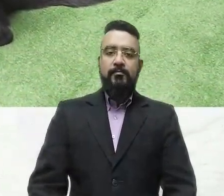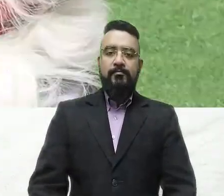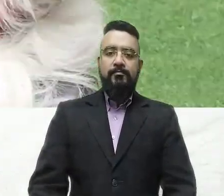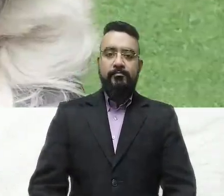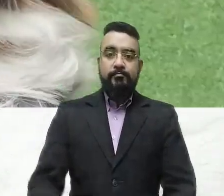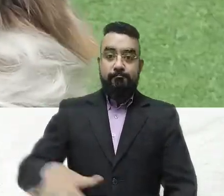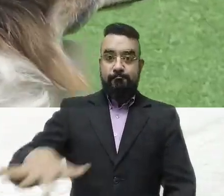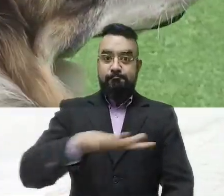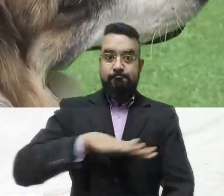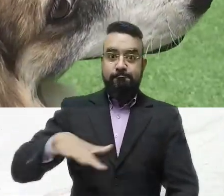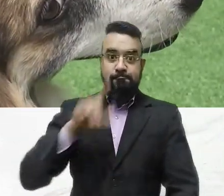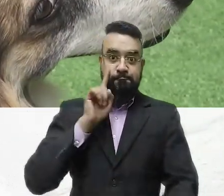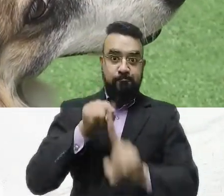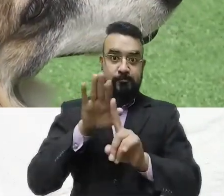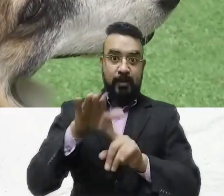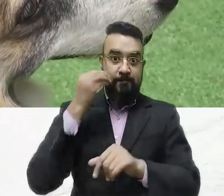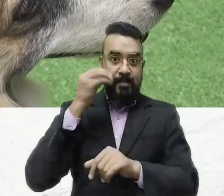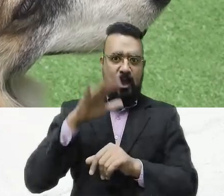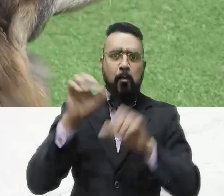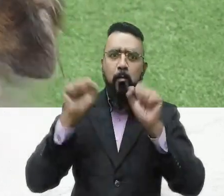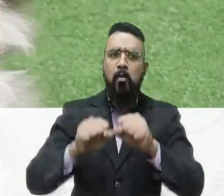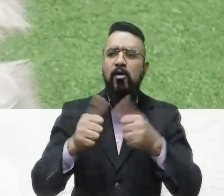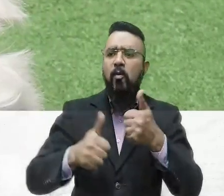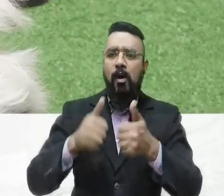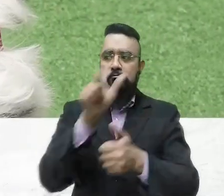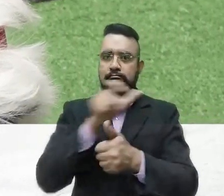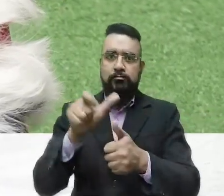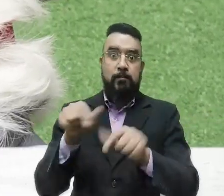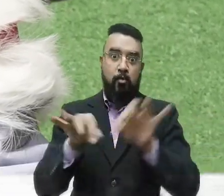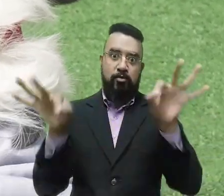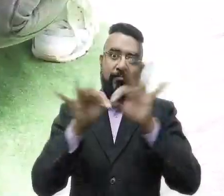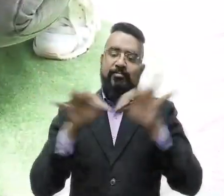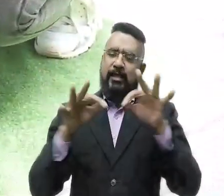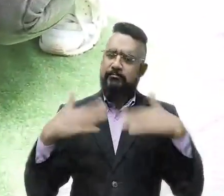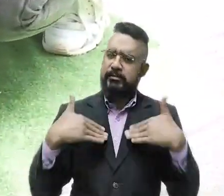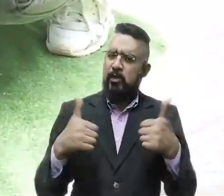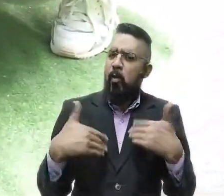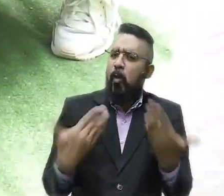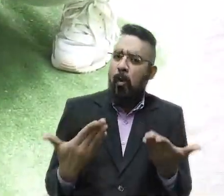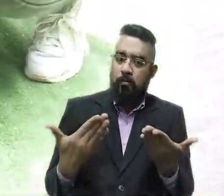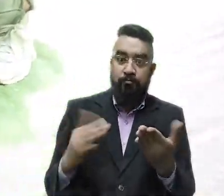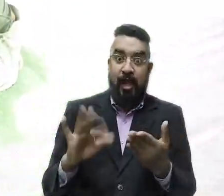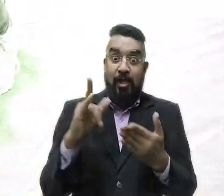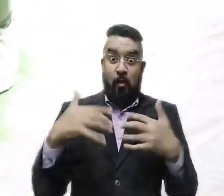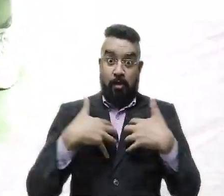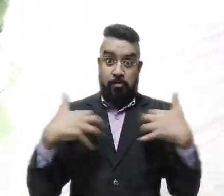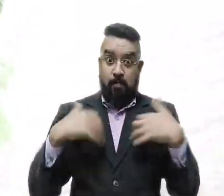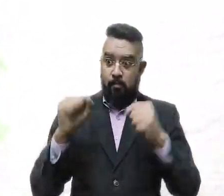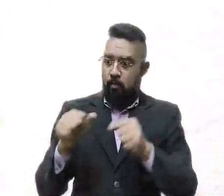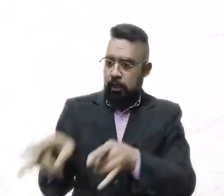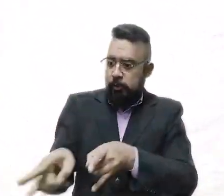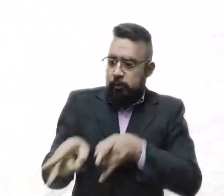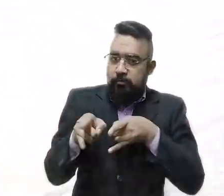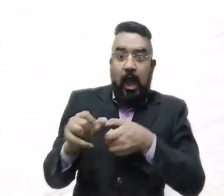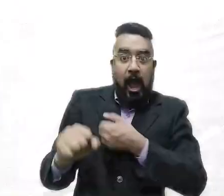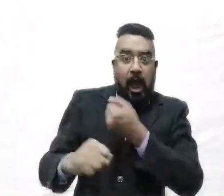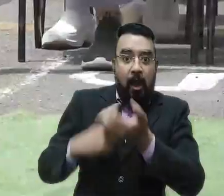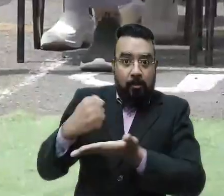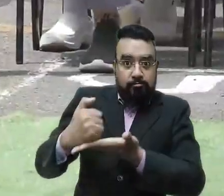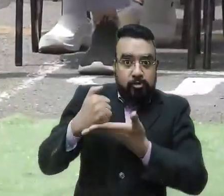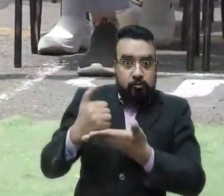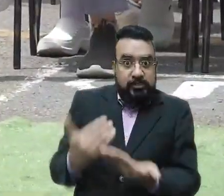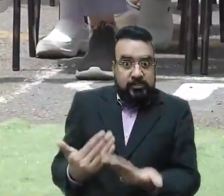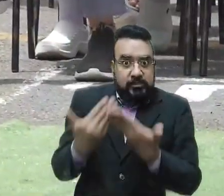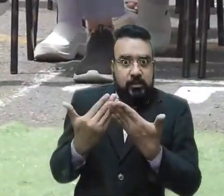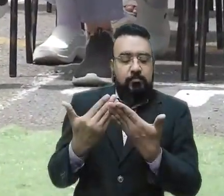Promoviendo la salud física y mental de la ciudadanía, llega a Envigado la estrategia Seres que Sanan, un proyecto que se desarrollará con el